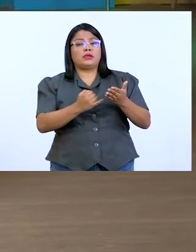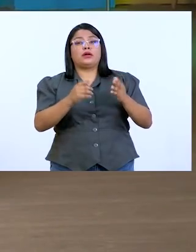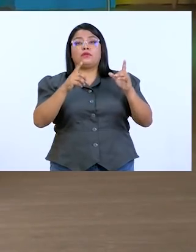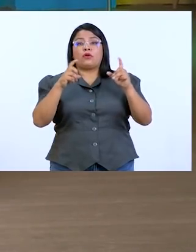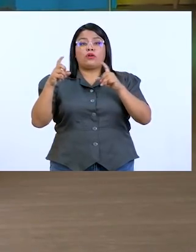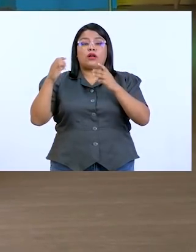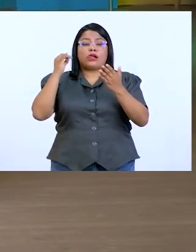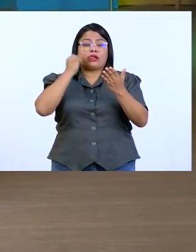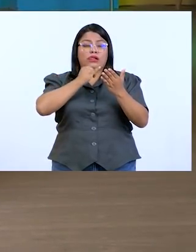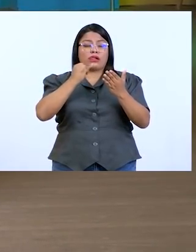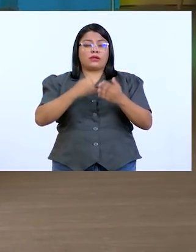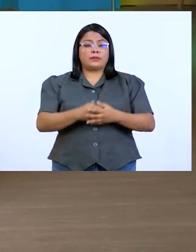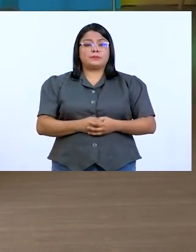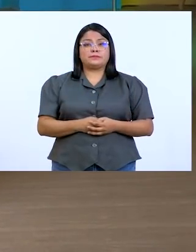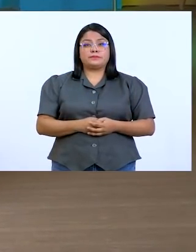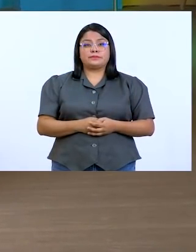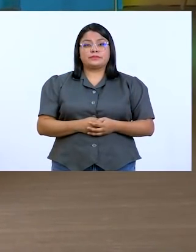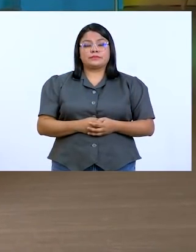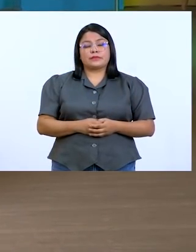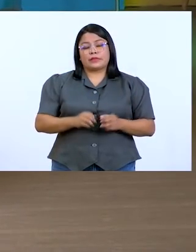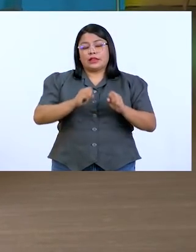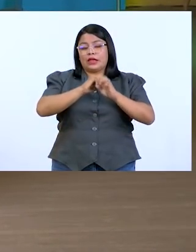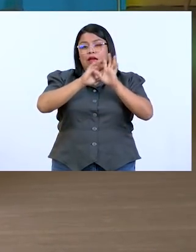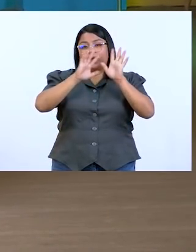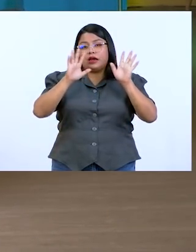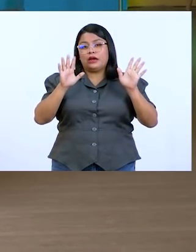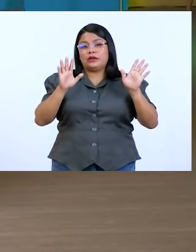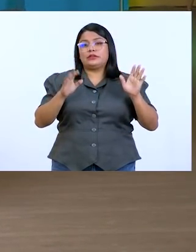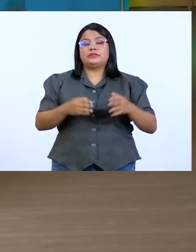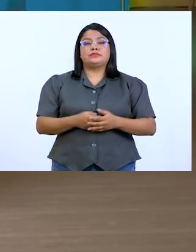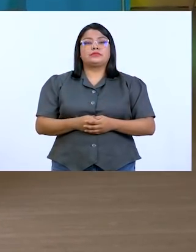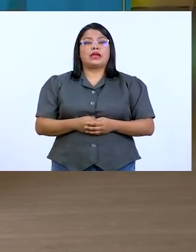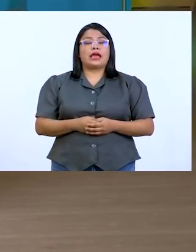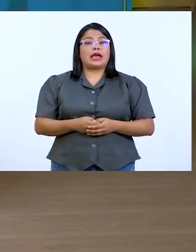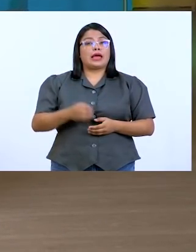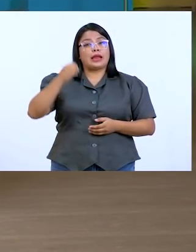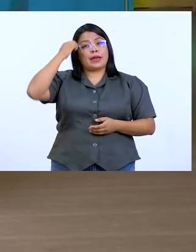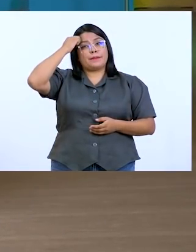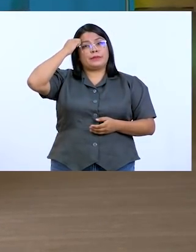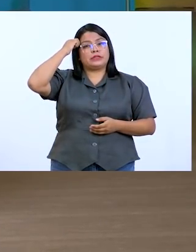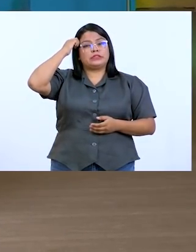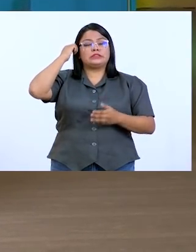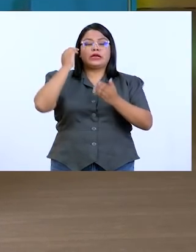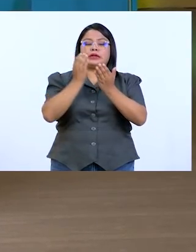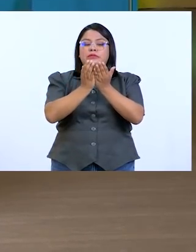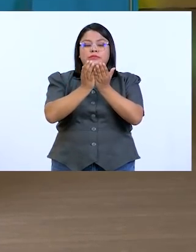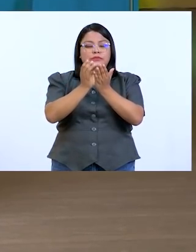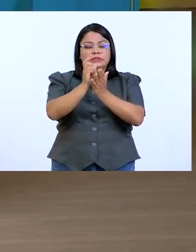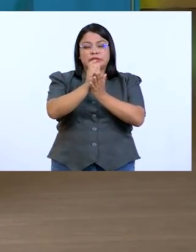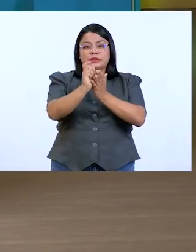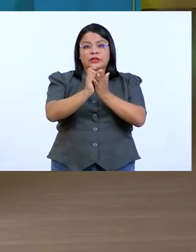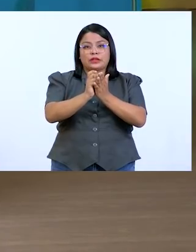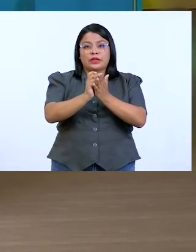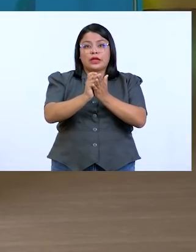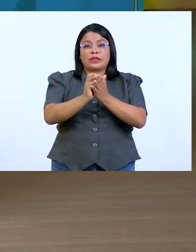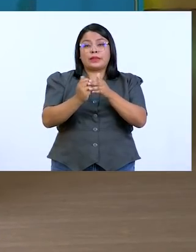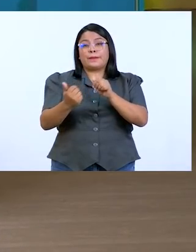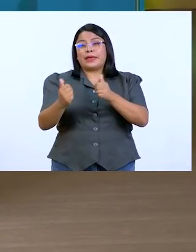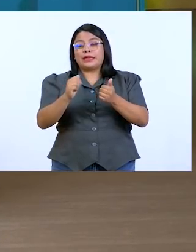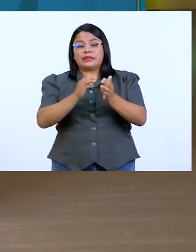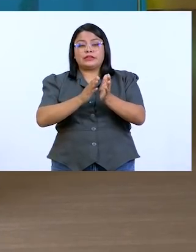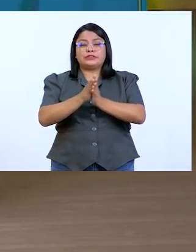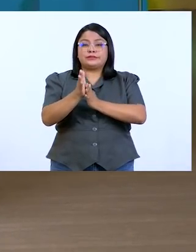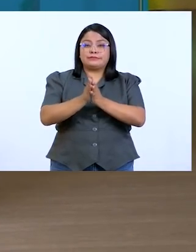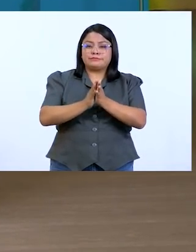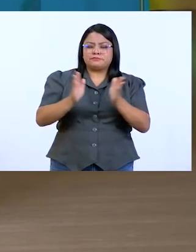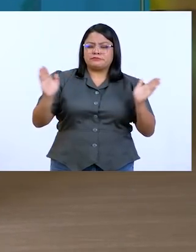ilustraciones o imágenes. Por supuesto, el aprendizaje de la lectura y la escritura deben partir de los intereses